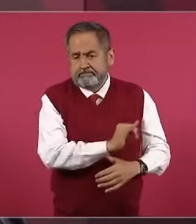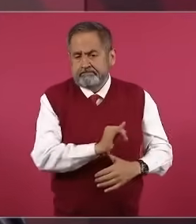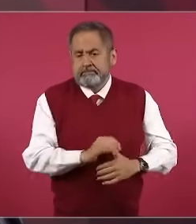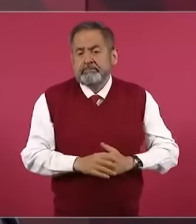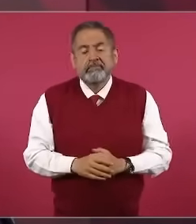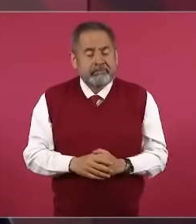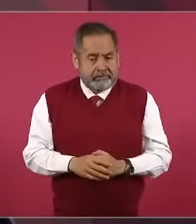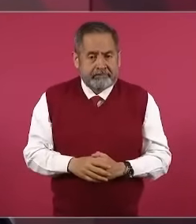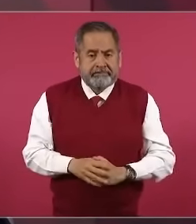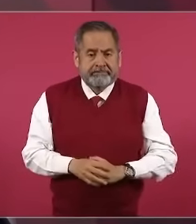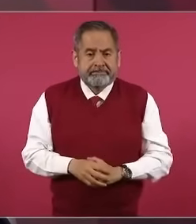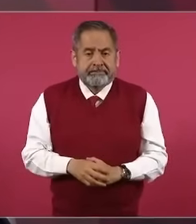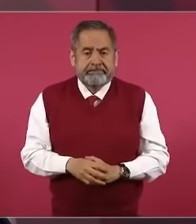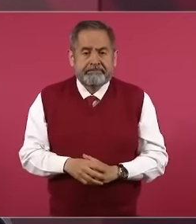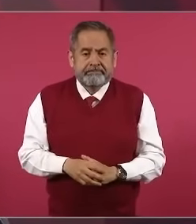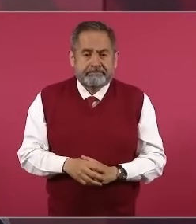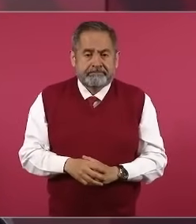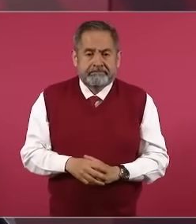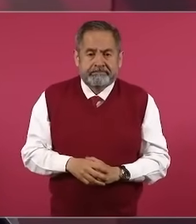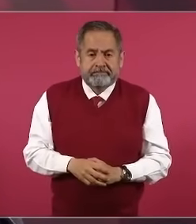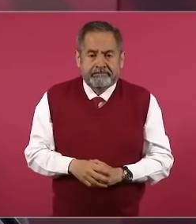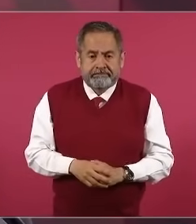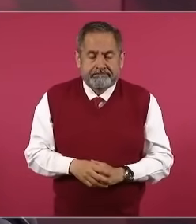Fue una buena